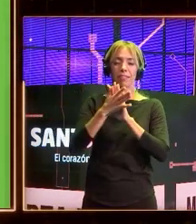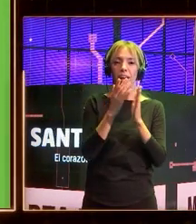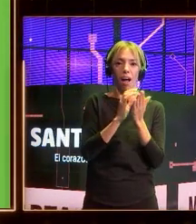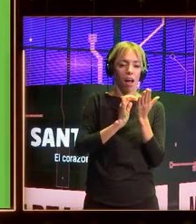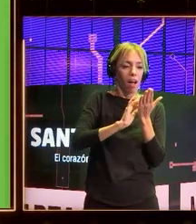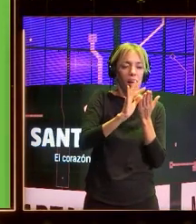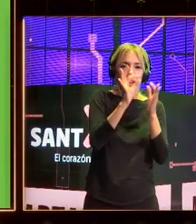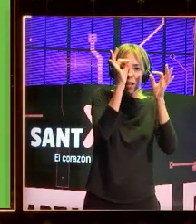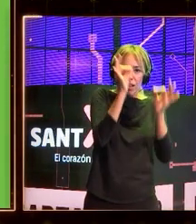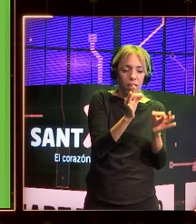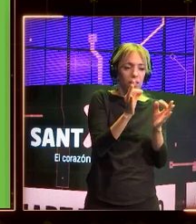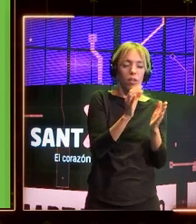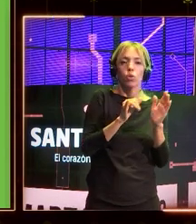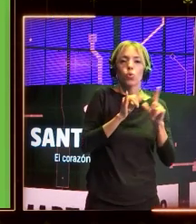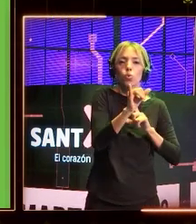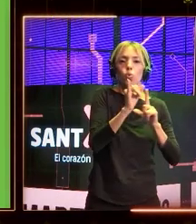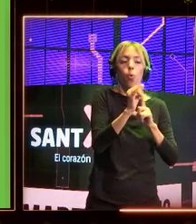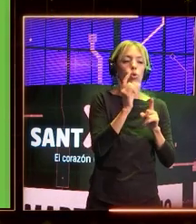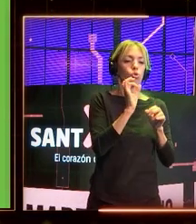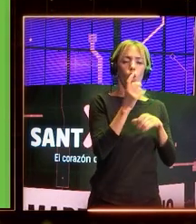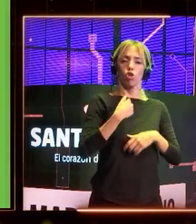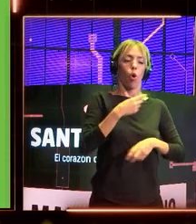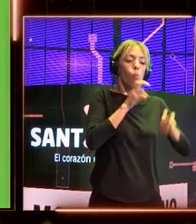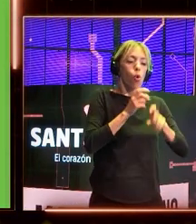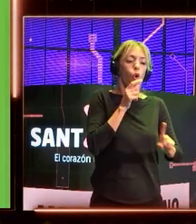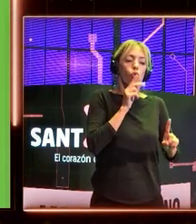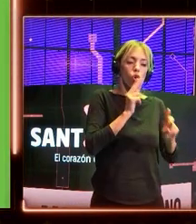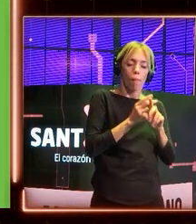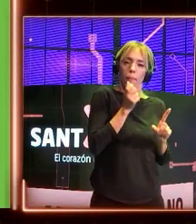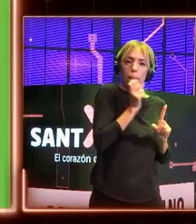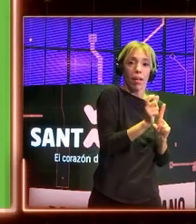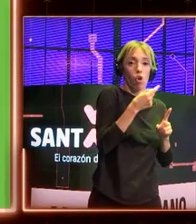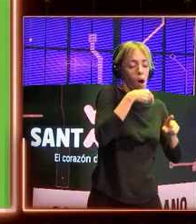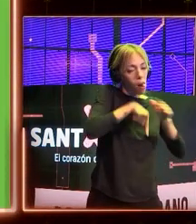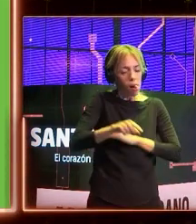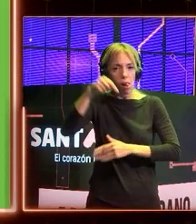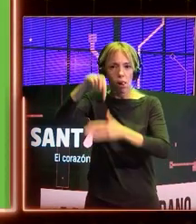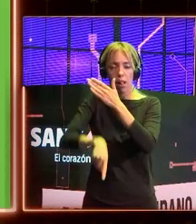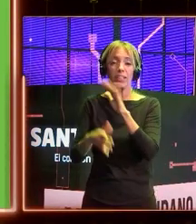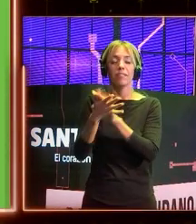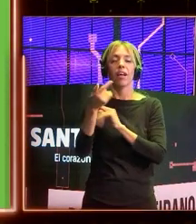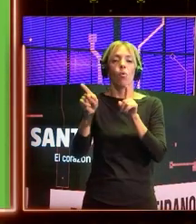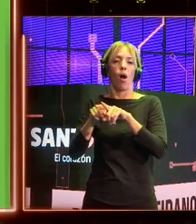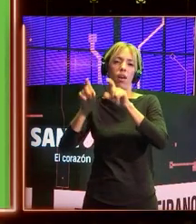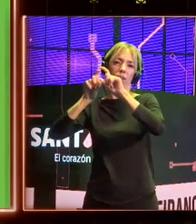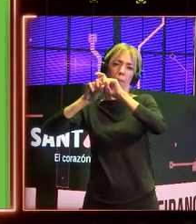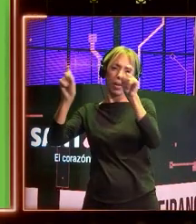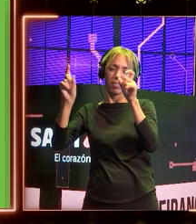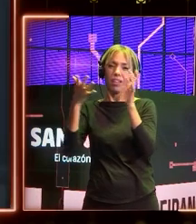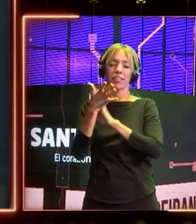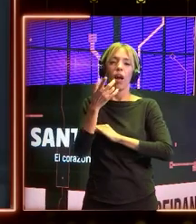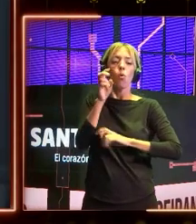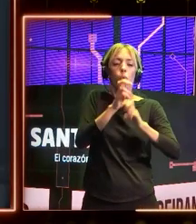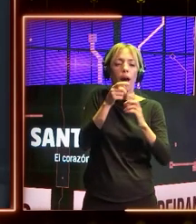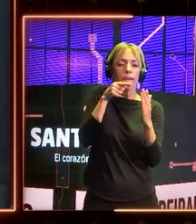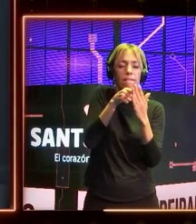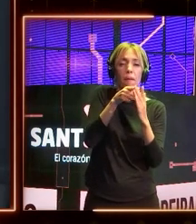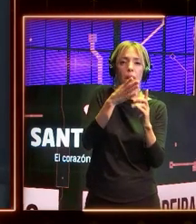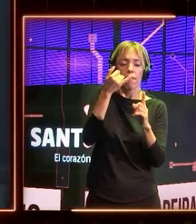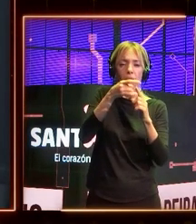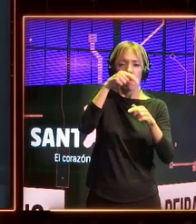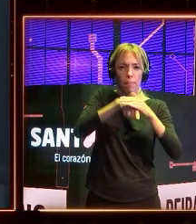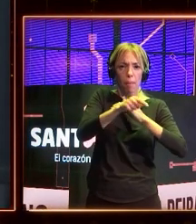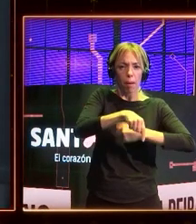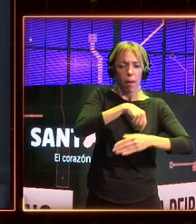radical para YouTube o para TikTok, y esto es the bliss point. Es algo que siempre estás intentando alcanzar y que nunca llegas del todo.